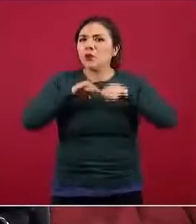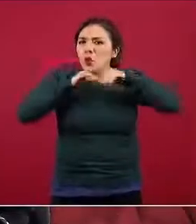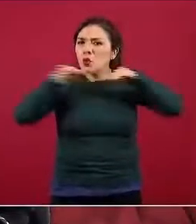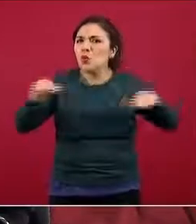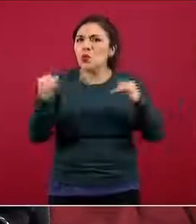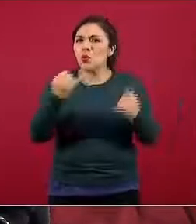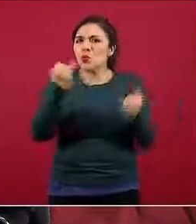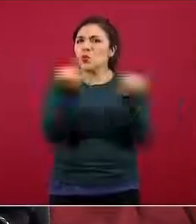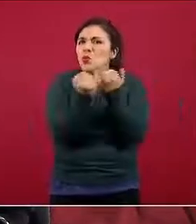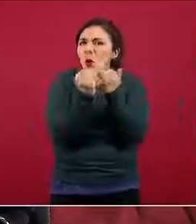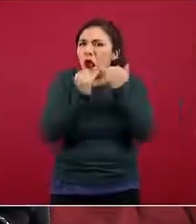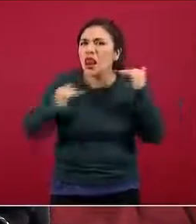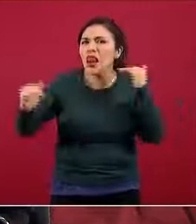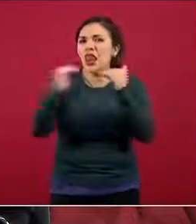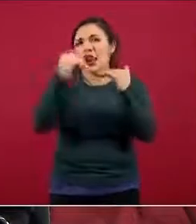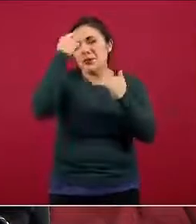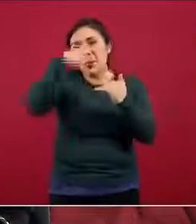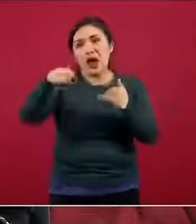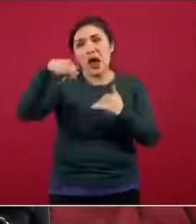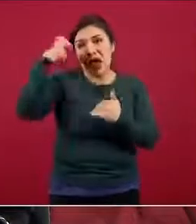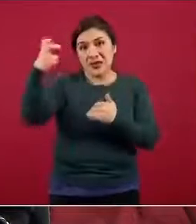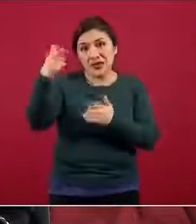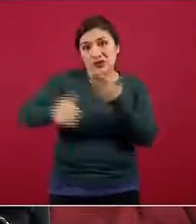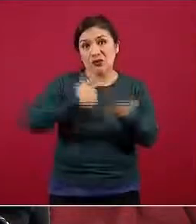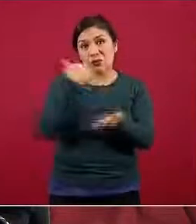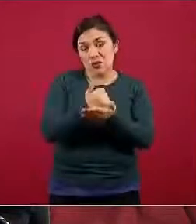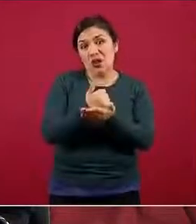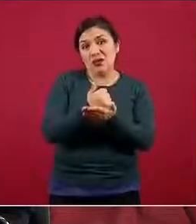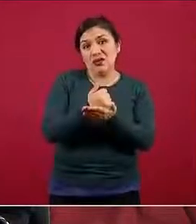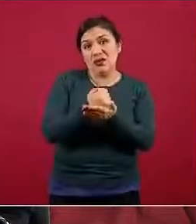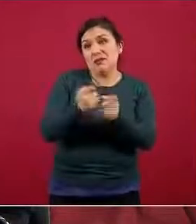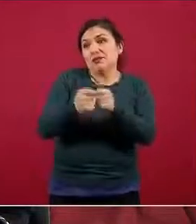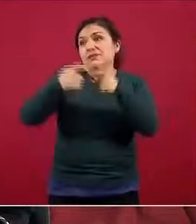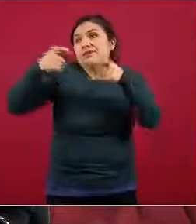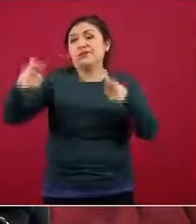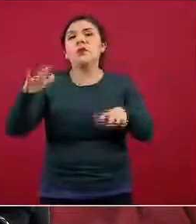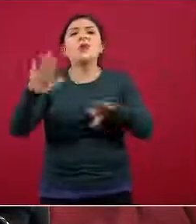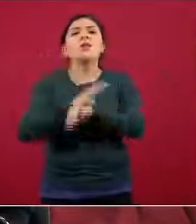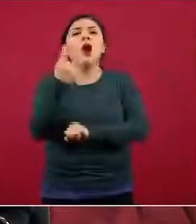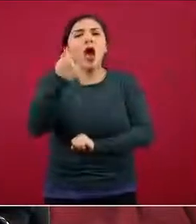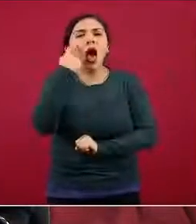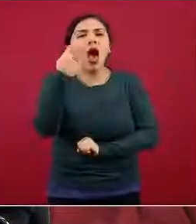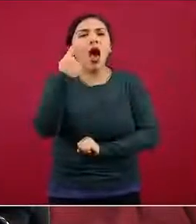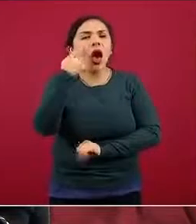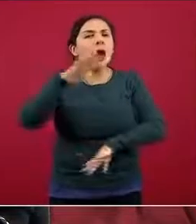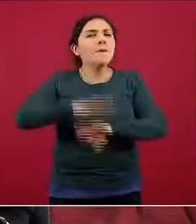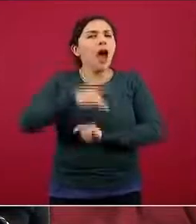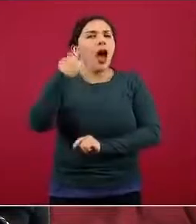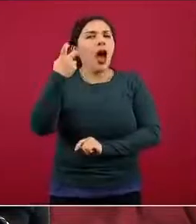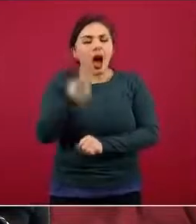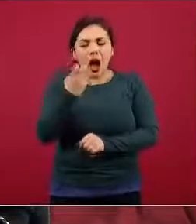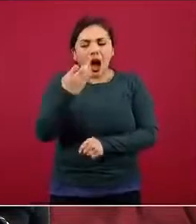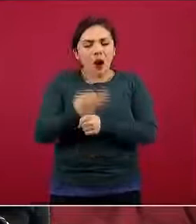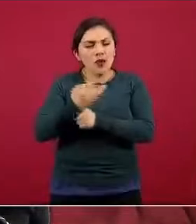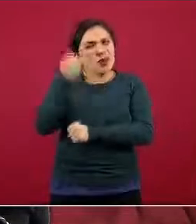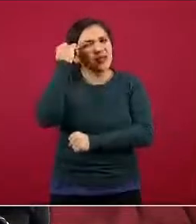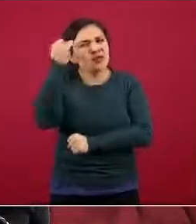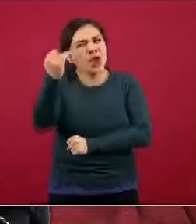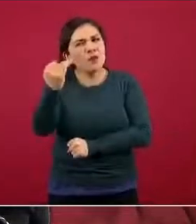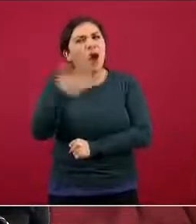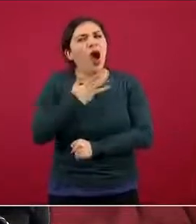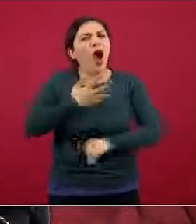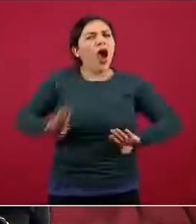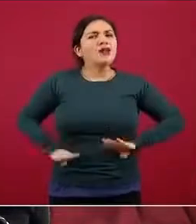homogénea en la megalópolis, ¿no? Dada el gran movimiento que especialmente en estos días también puede